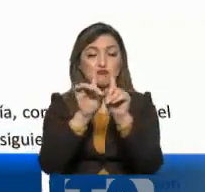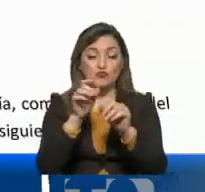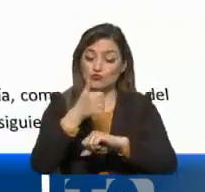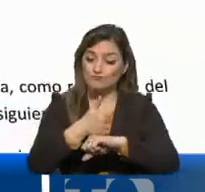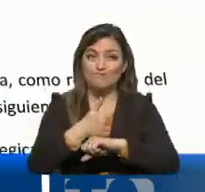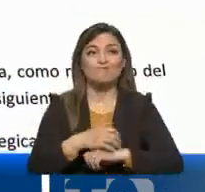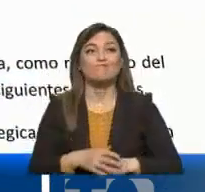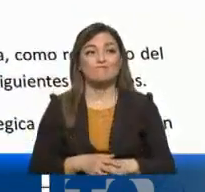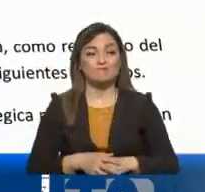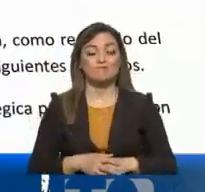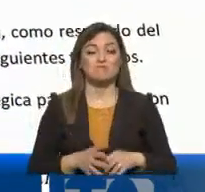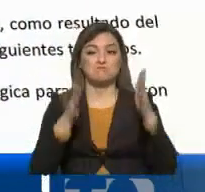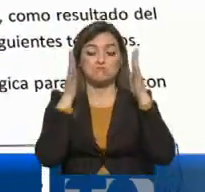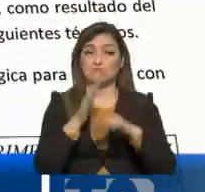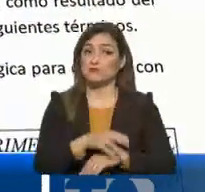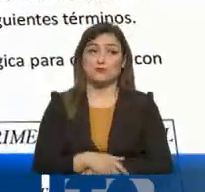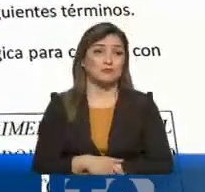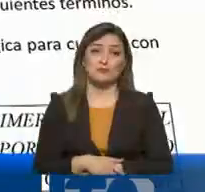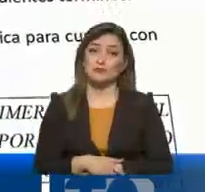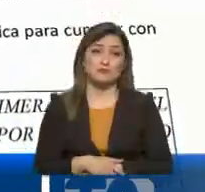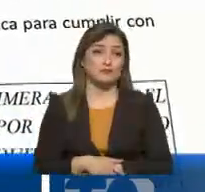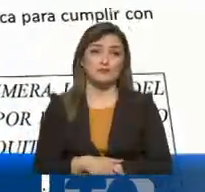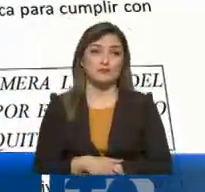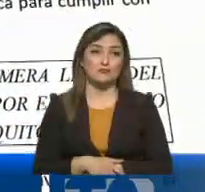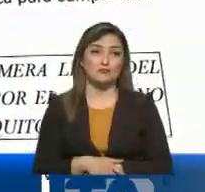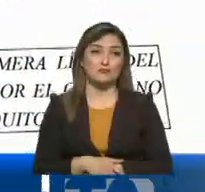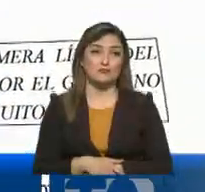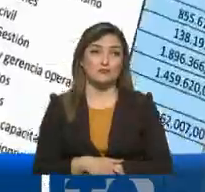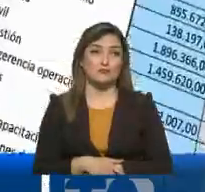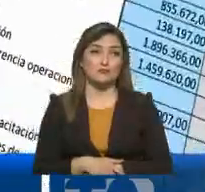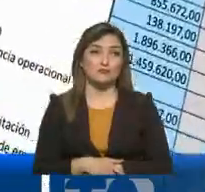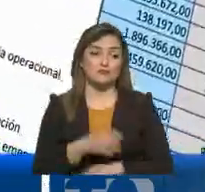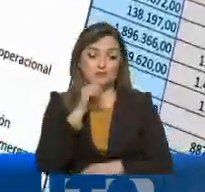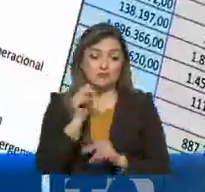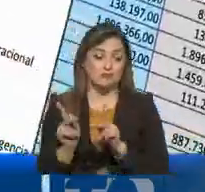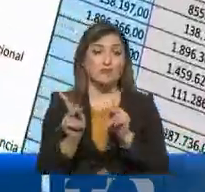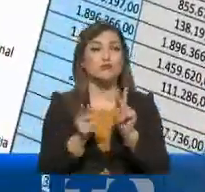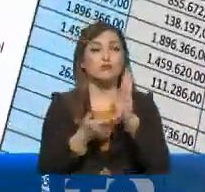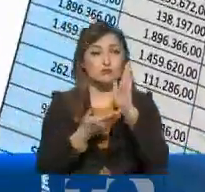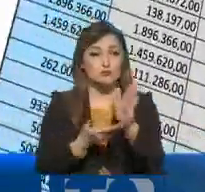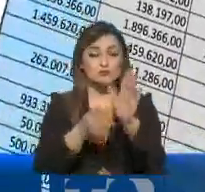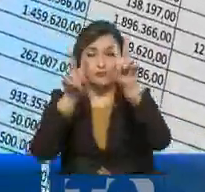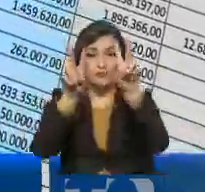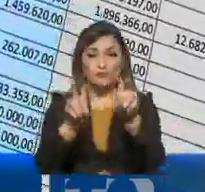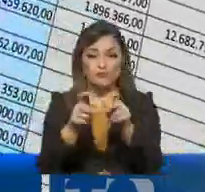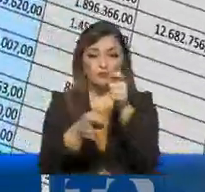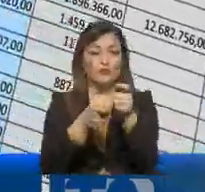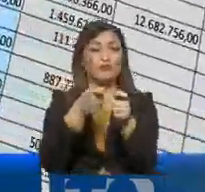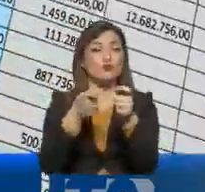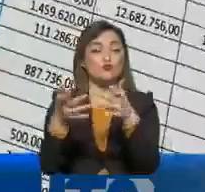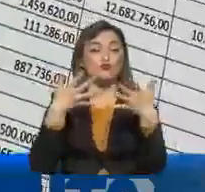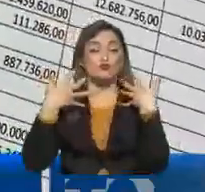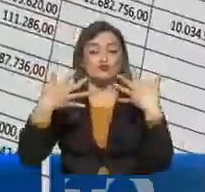autoridades encargadas no han tomado en cuenta y que no estarían listos aún, como por ejemplo, el tema de la ventilación,